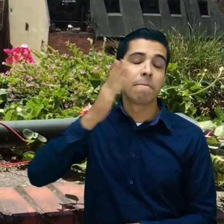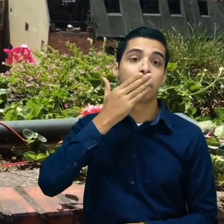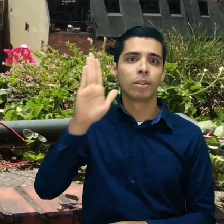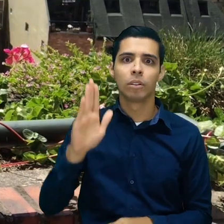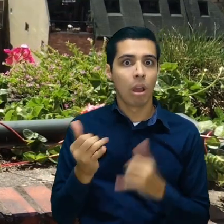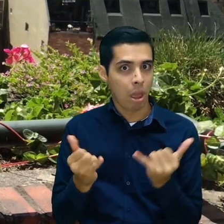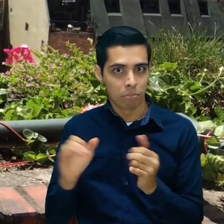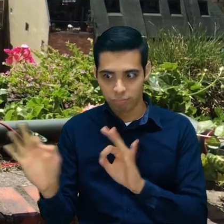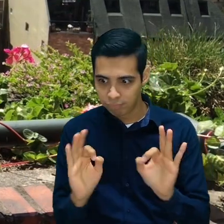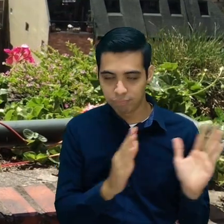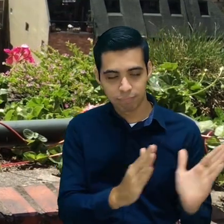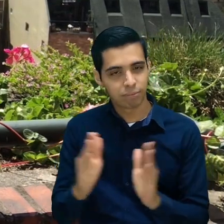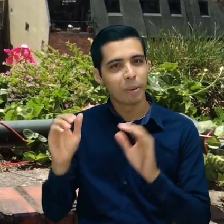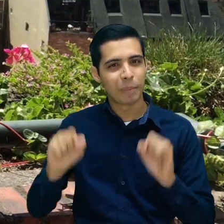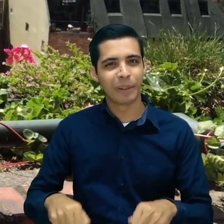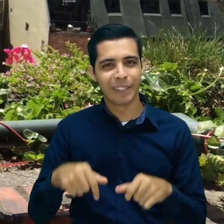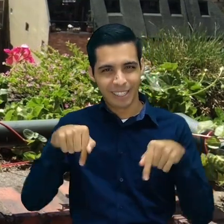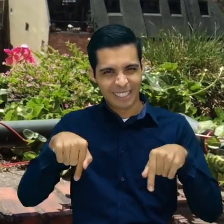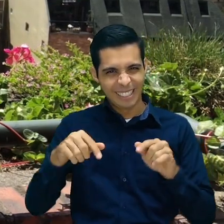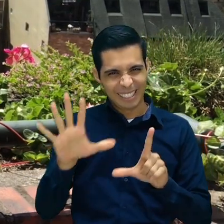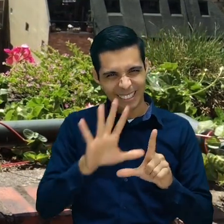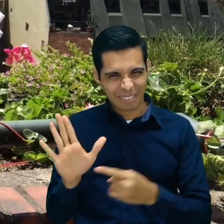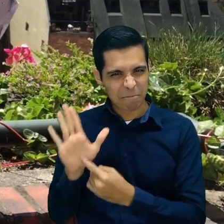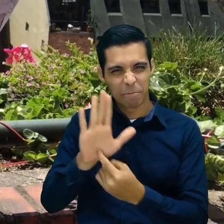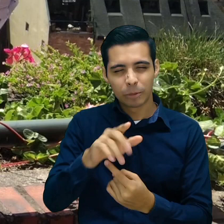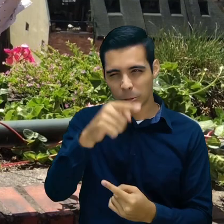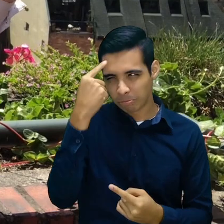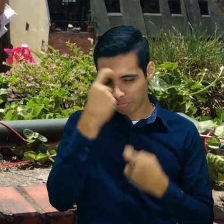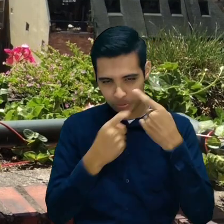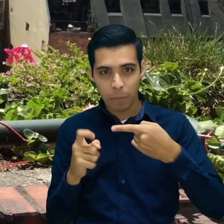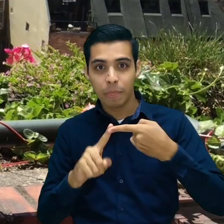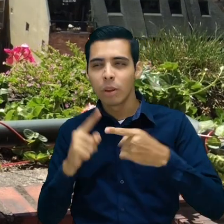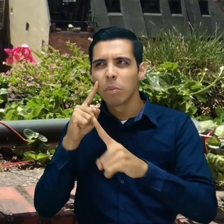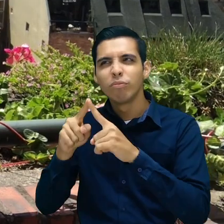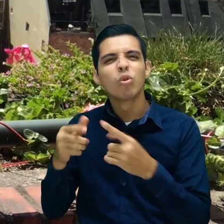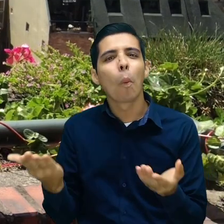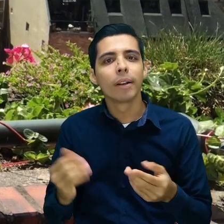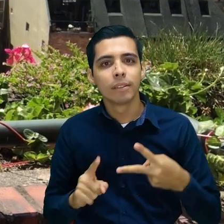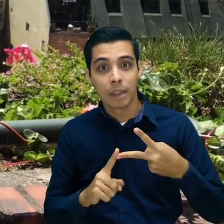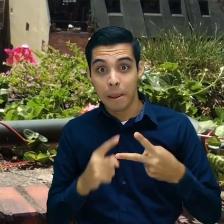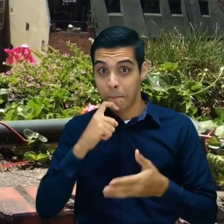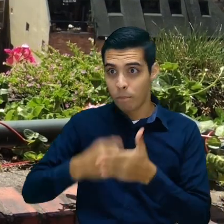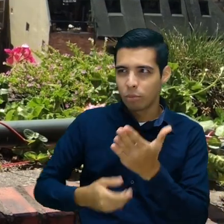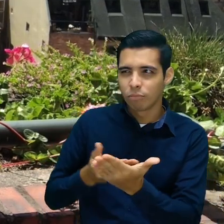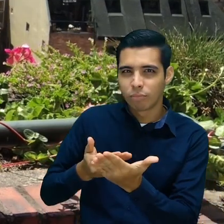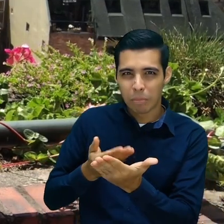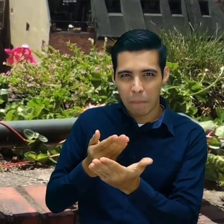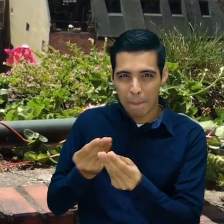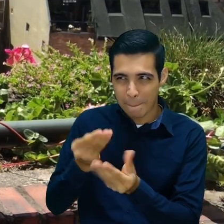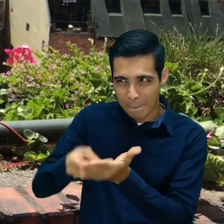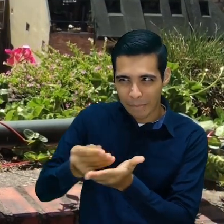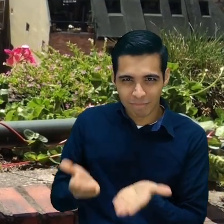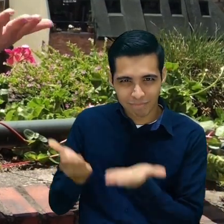invitación que les quiero dejar con este video de Domingo Financiero. Pónganse juiciosos a hacer la revisión de sus metas, a planear tributariamente y sobre todo, a